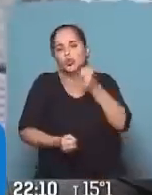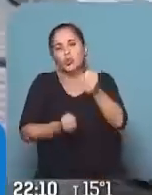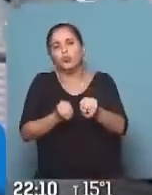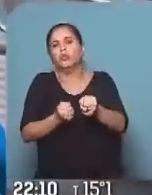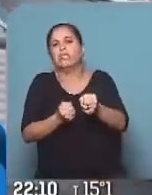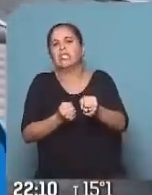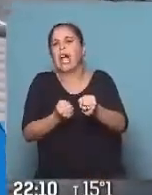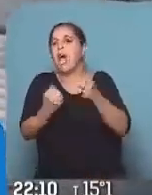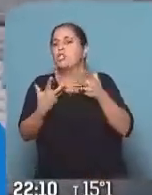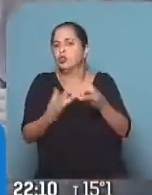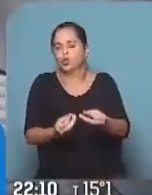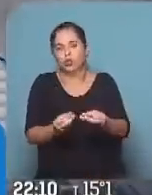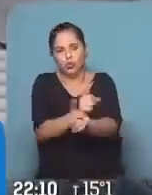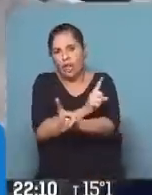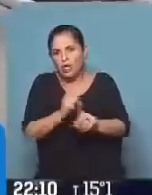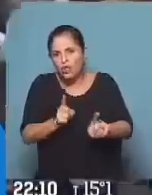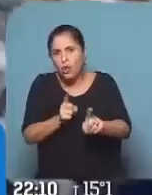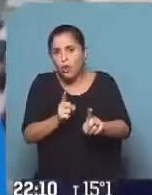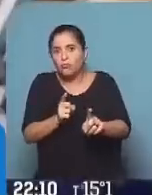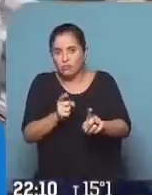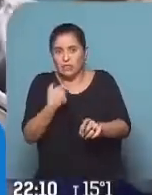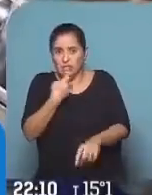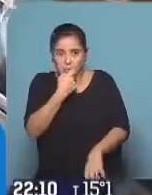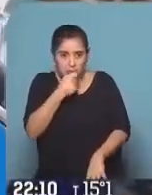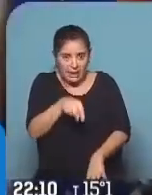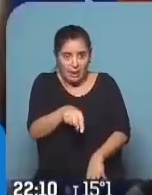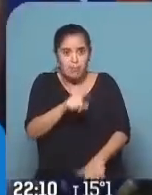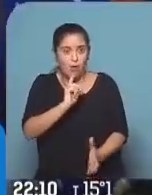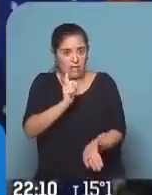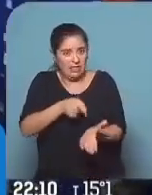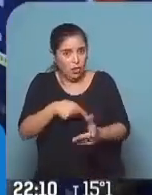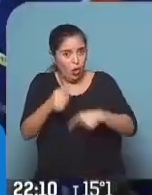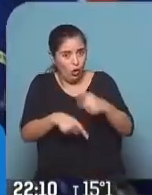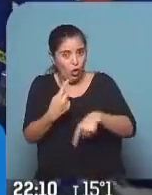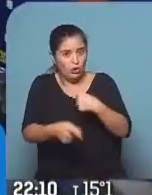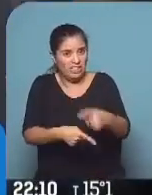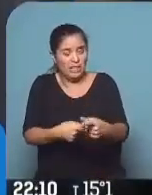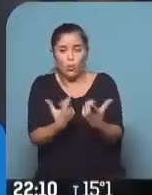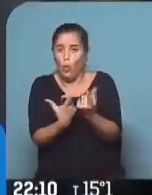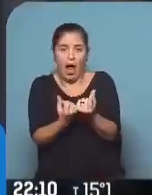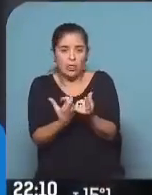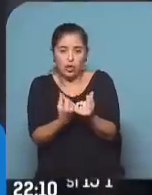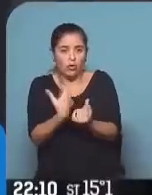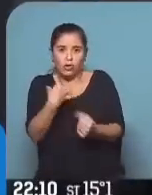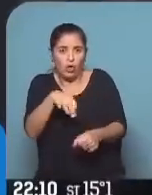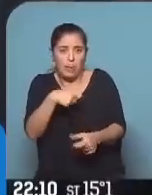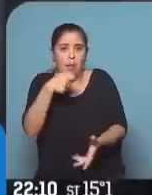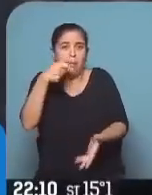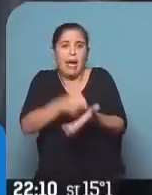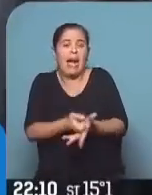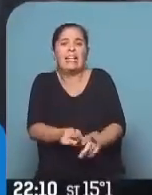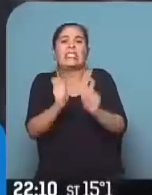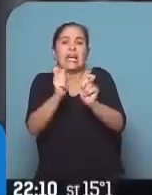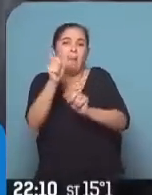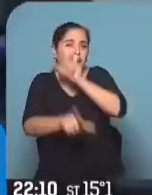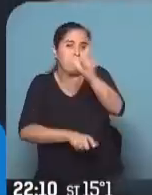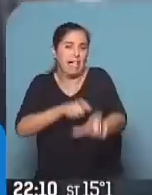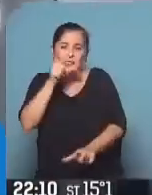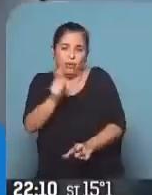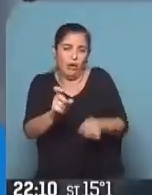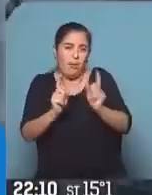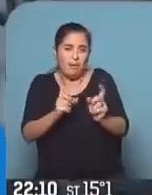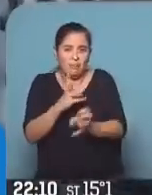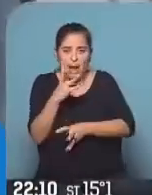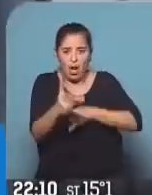esos incrementos los deben pagar las propias empresas que terminan trasladándolos a los consumidores. Daños colaterales